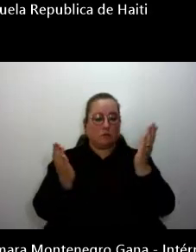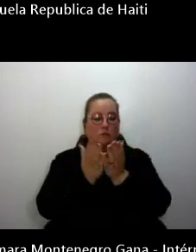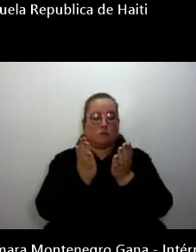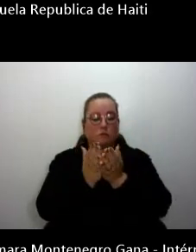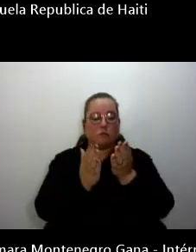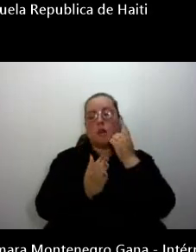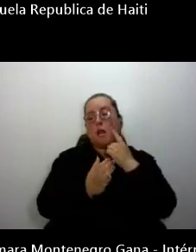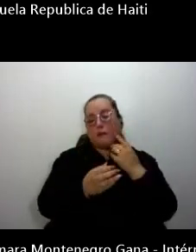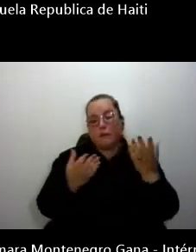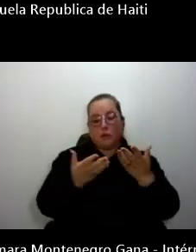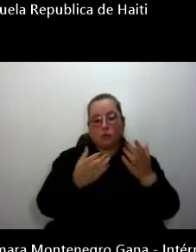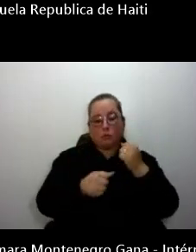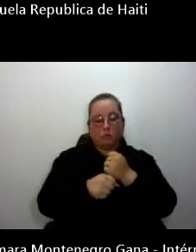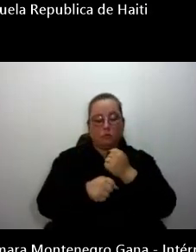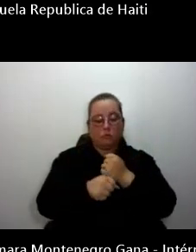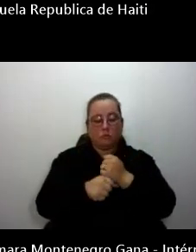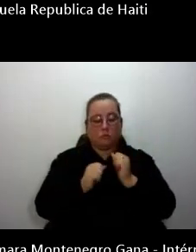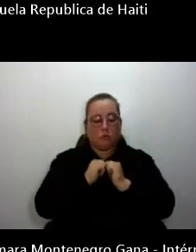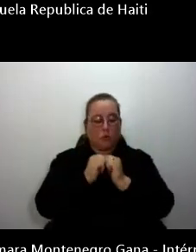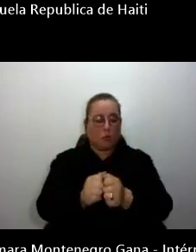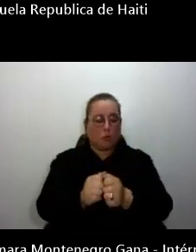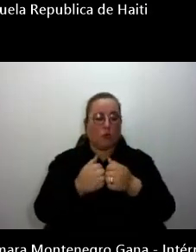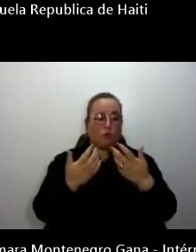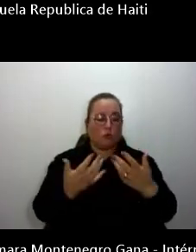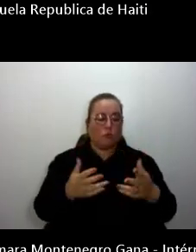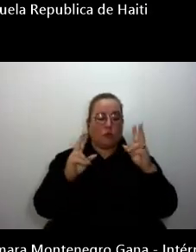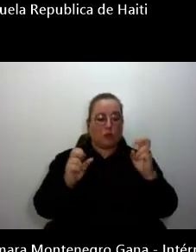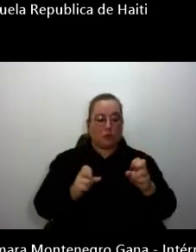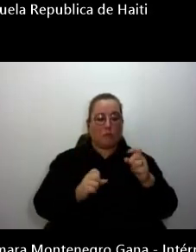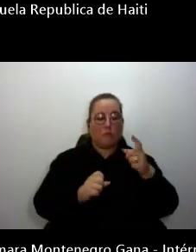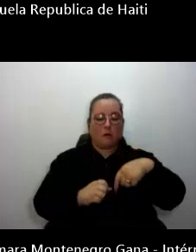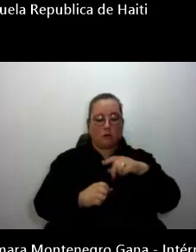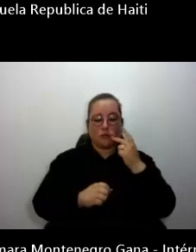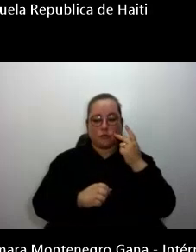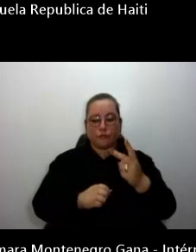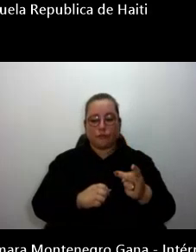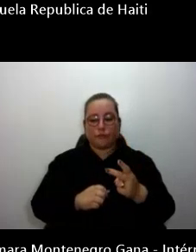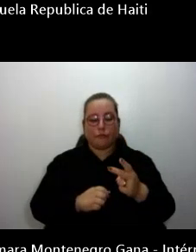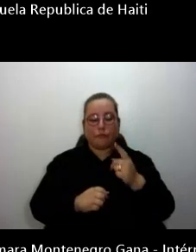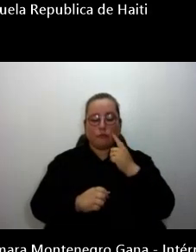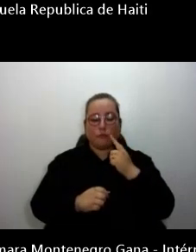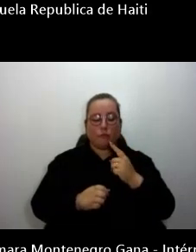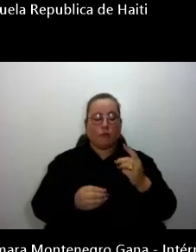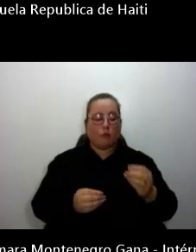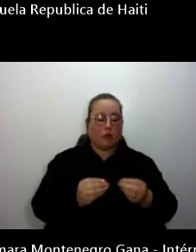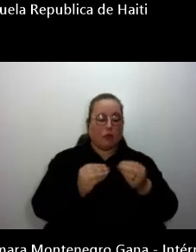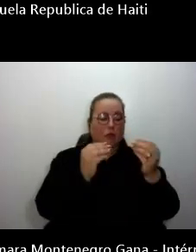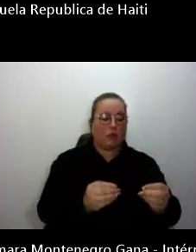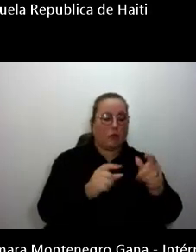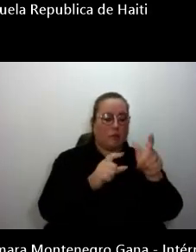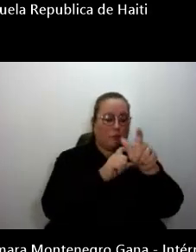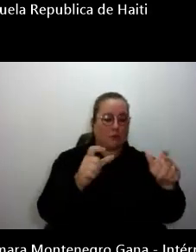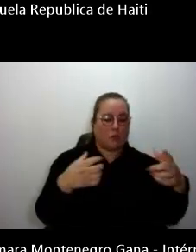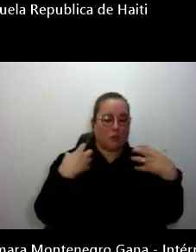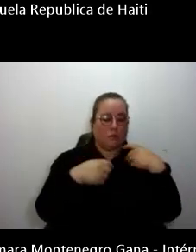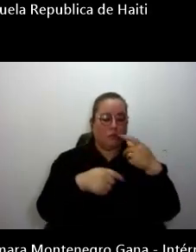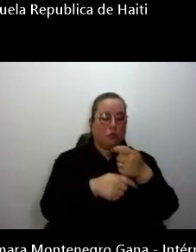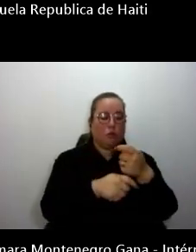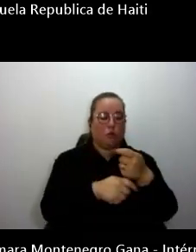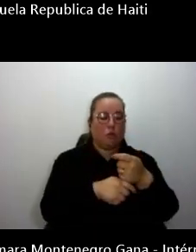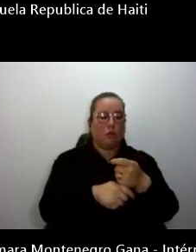vamos a trabajar con él. Entonces, en base a eso, vamos viendo la derivación de antecedentes al equipo tutelaje. Obviamente, la matrícula,